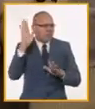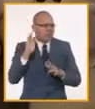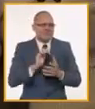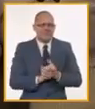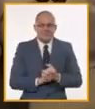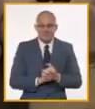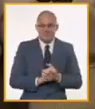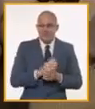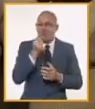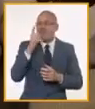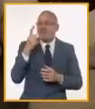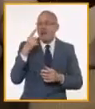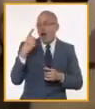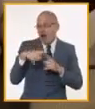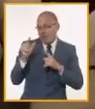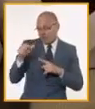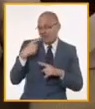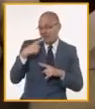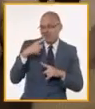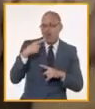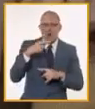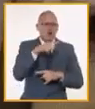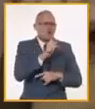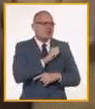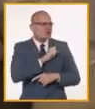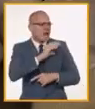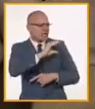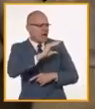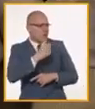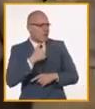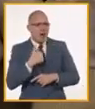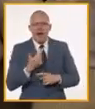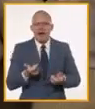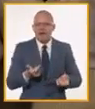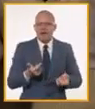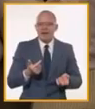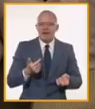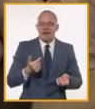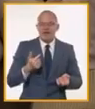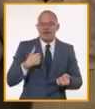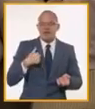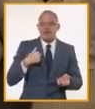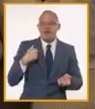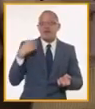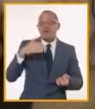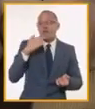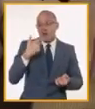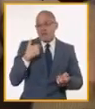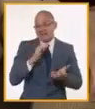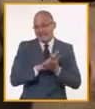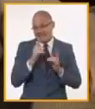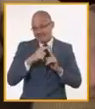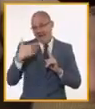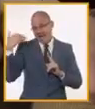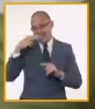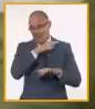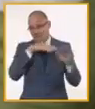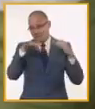dijo, bueno, ¿y cuánto quieres ganar o cuánto debes ganar? Cuando yo fui para allá, para Matanza, yo estaba de